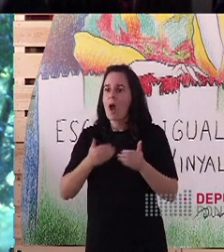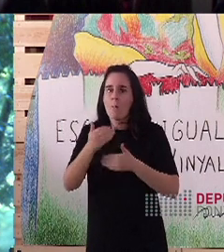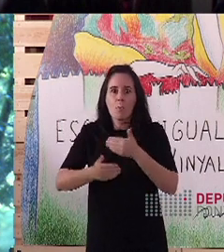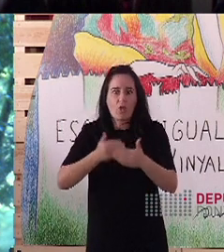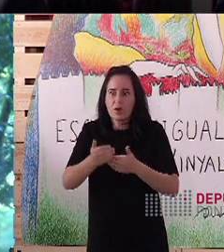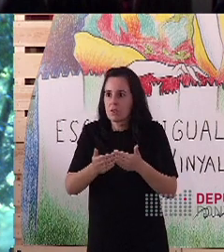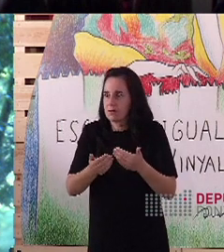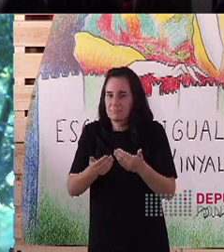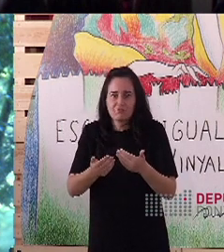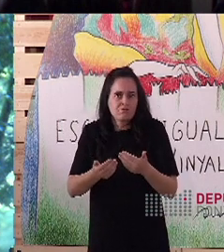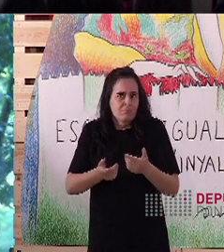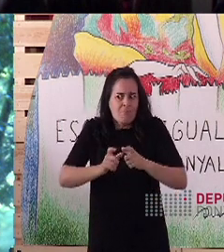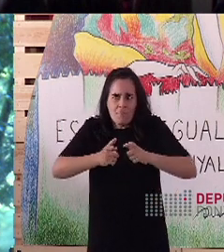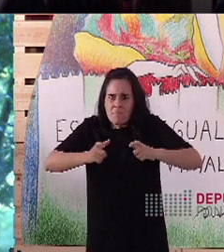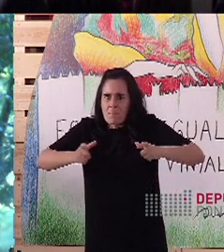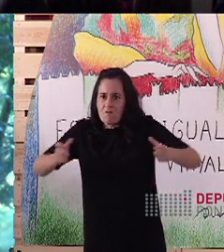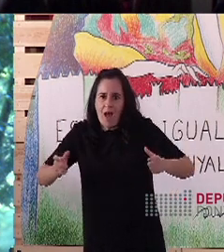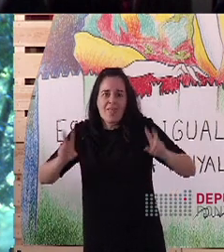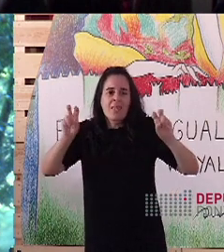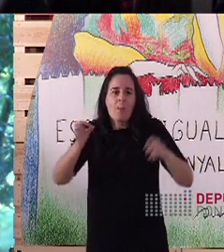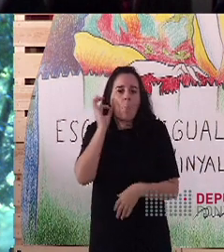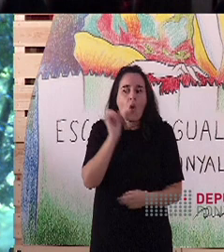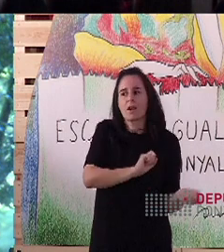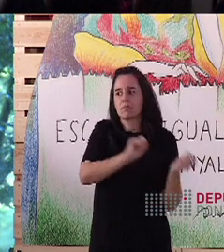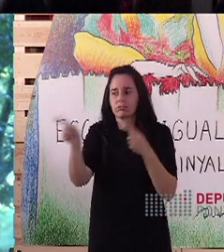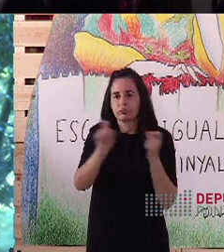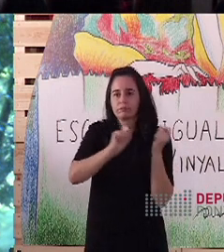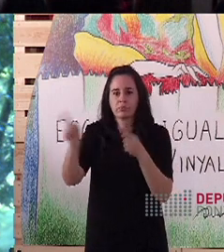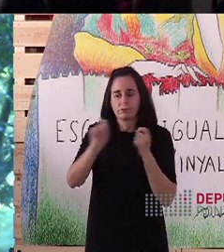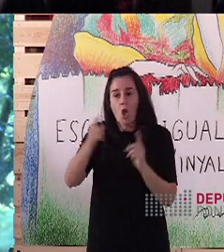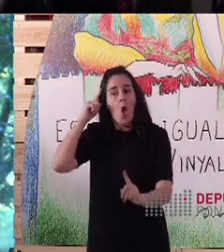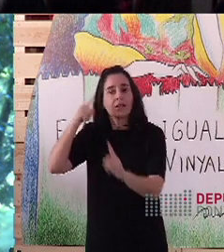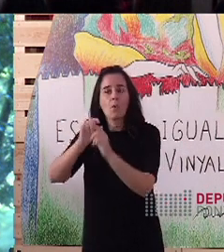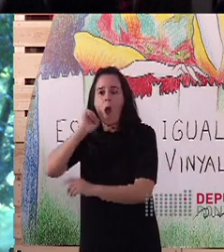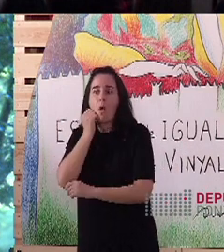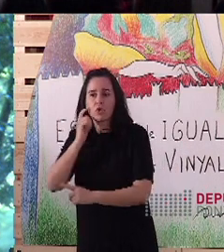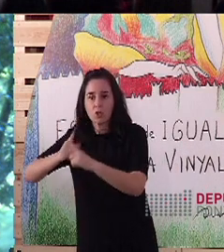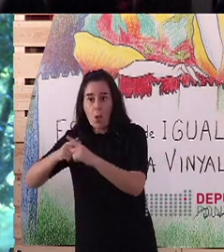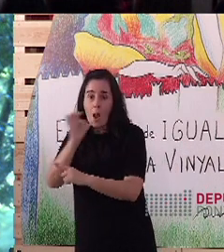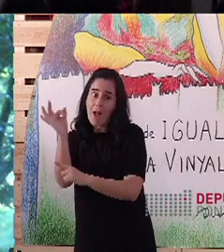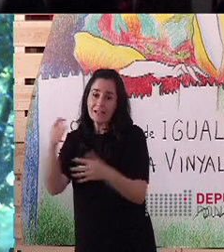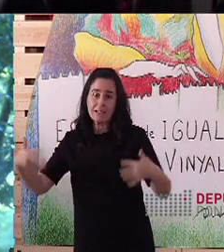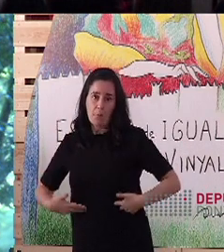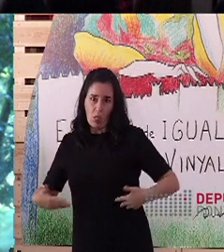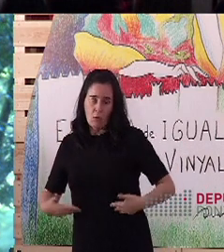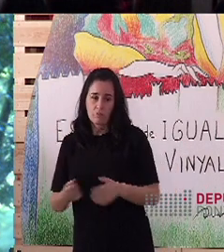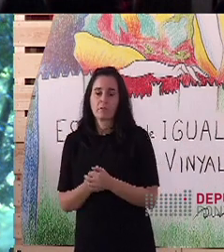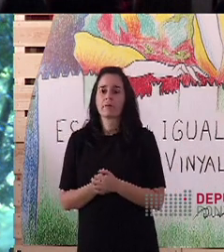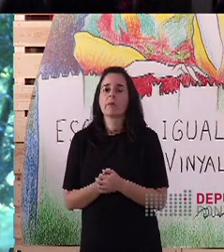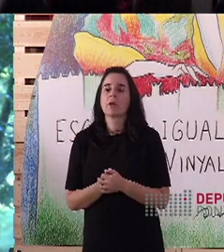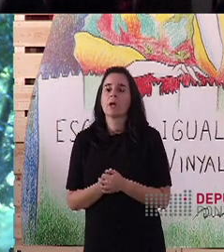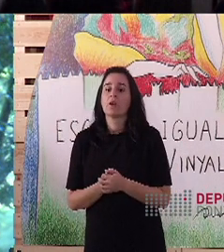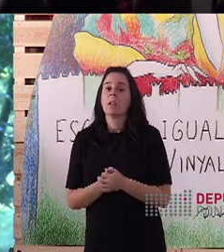de mujeres, de exportación de mujeres para la explotación sexual y para el servicio doméstico. A medida que este